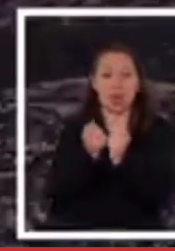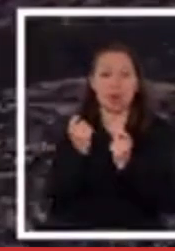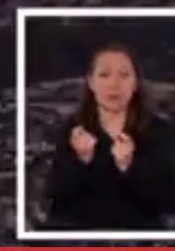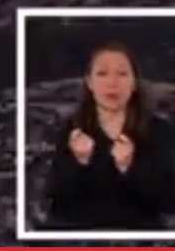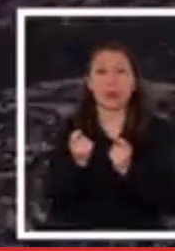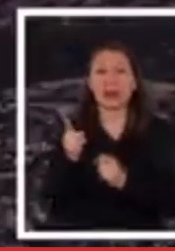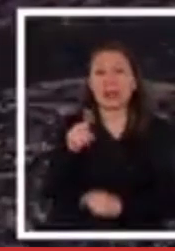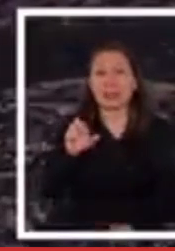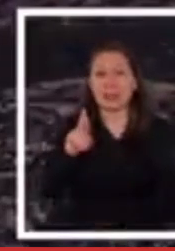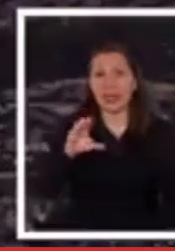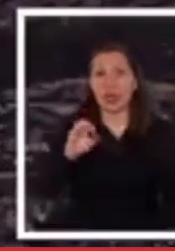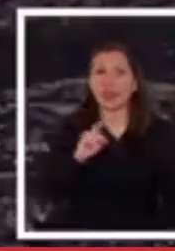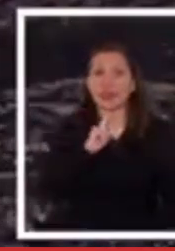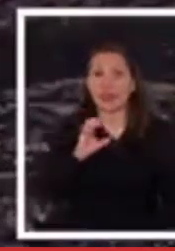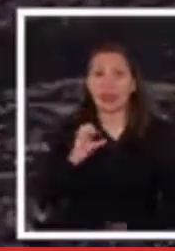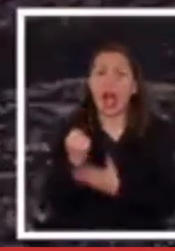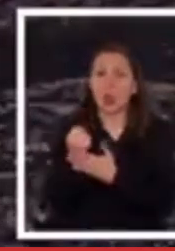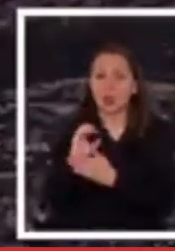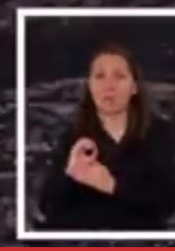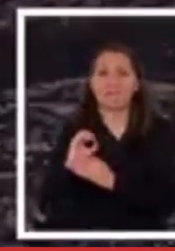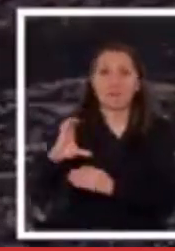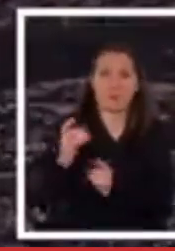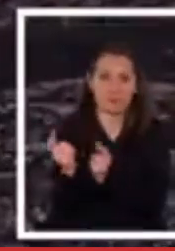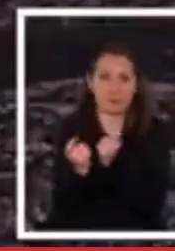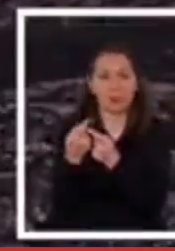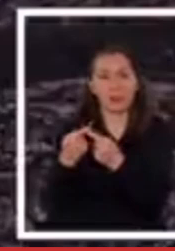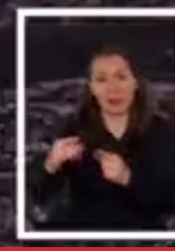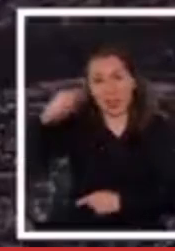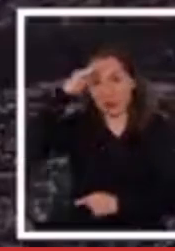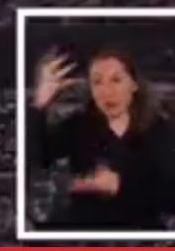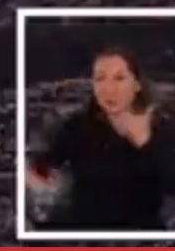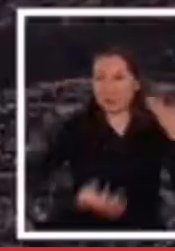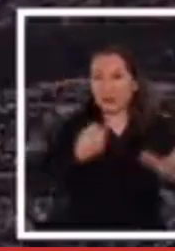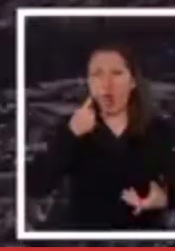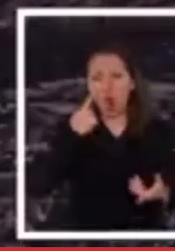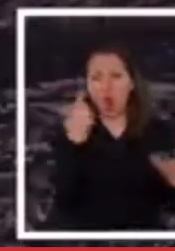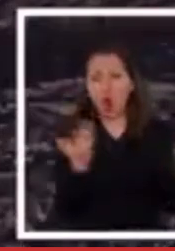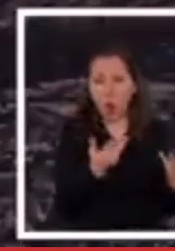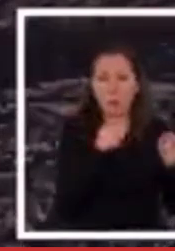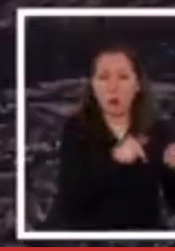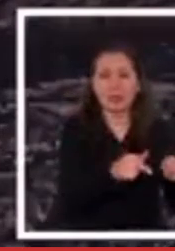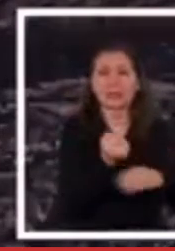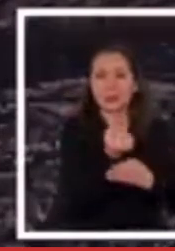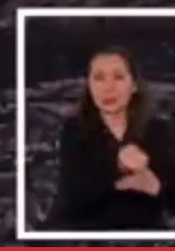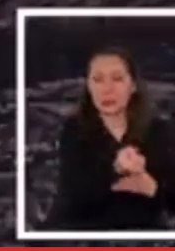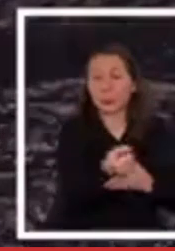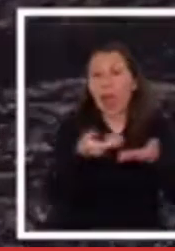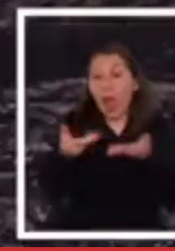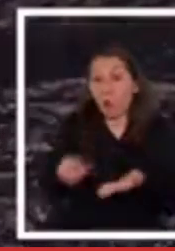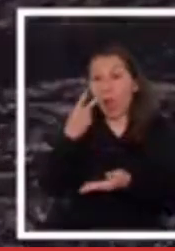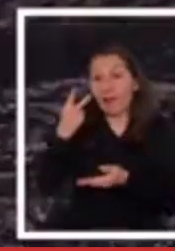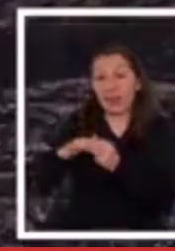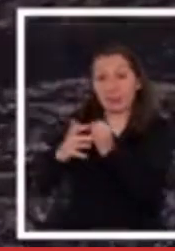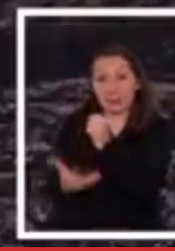las ecotec con ayudas mayores ahí hay un hay una experiencia con los incendios vamos a ver con con Por cierto